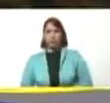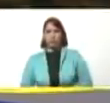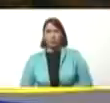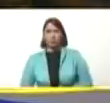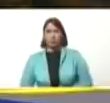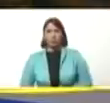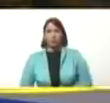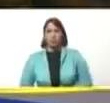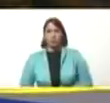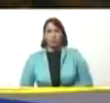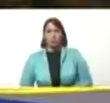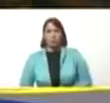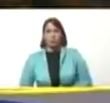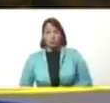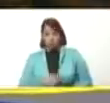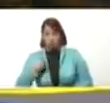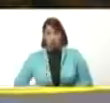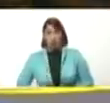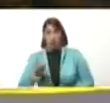Ahí está la China.